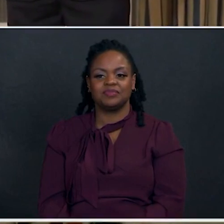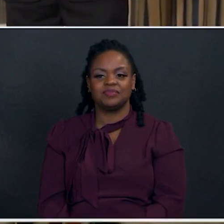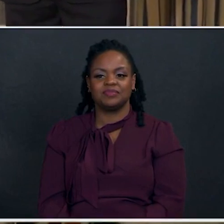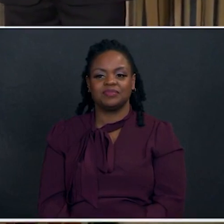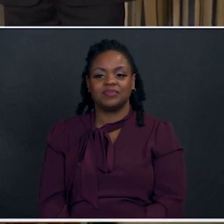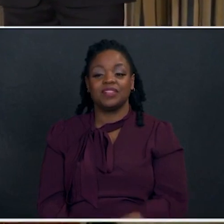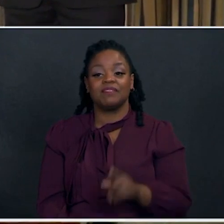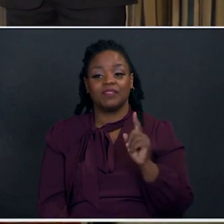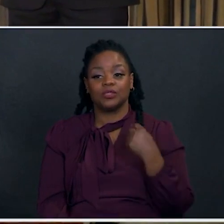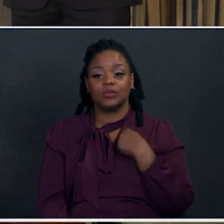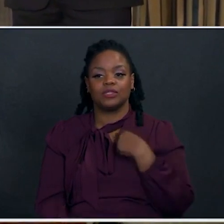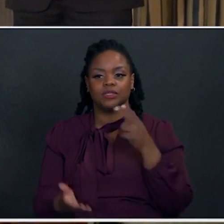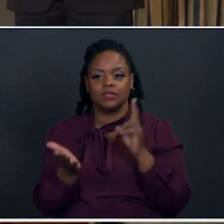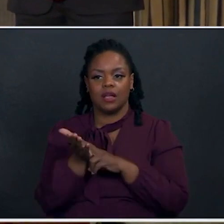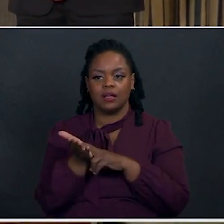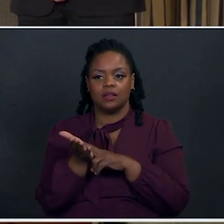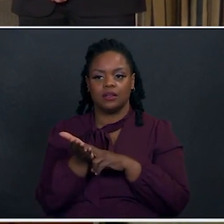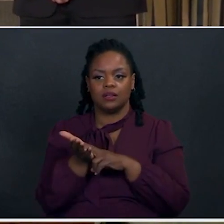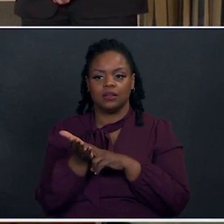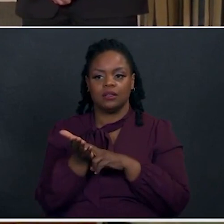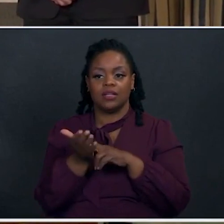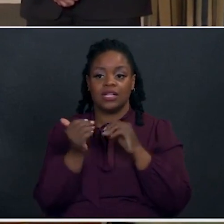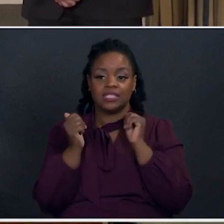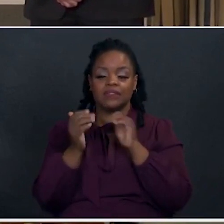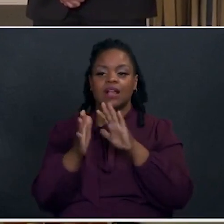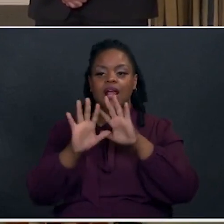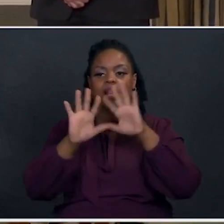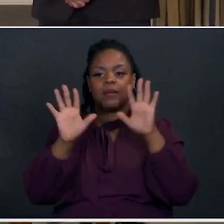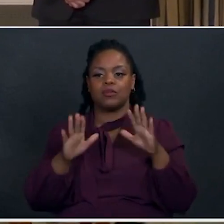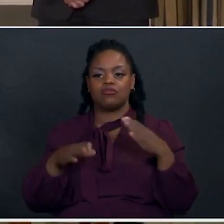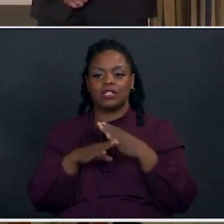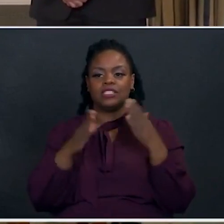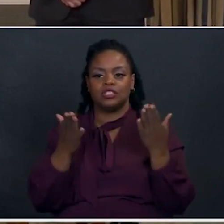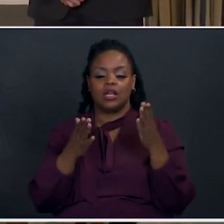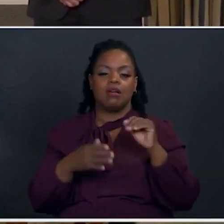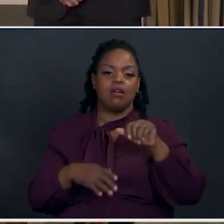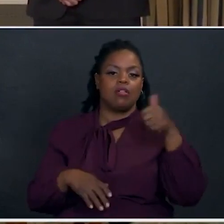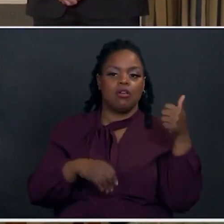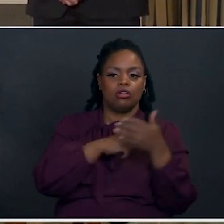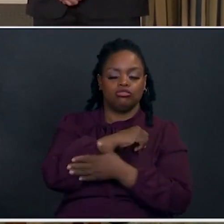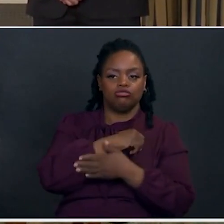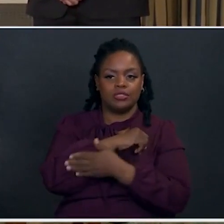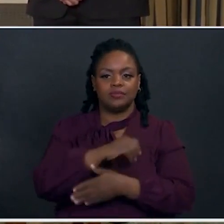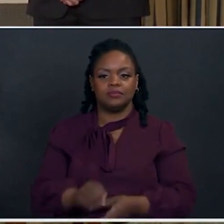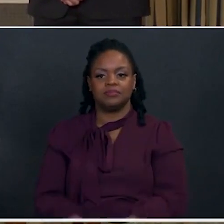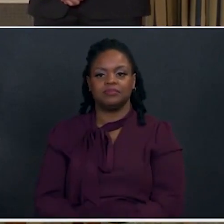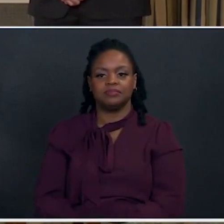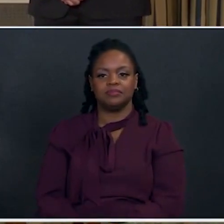extranjero autorizado por Biden en respuesta a una serie de ataques con cohetes contra instalaciones utilizadas por